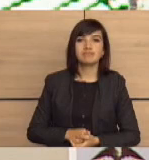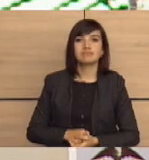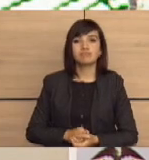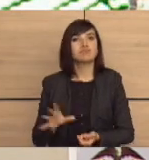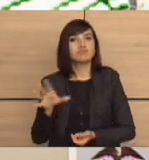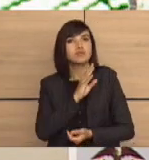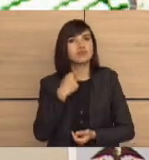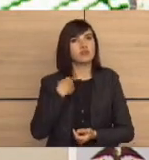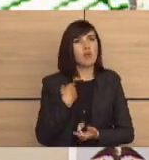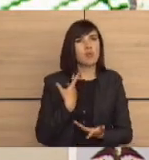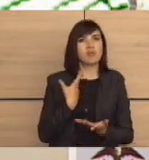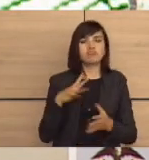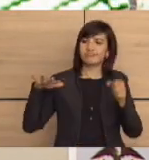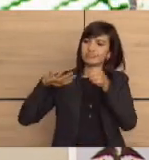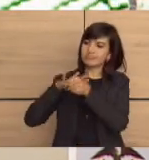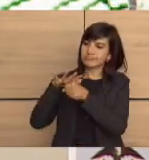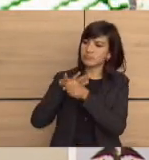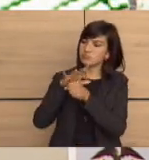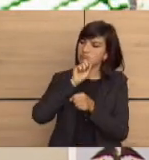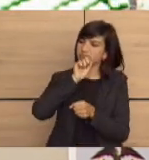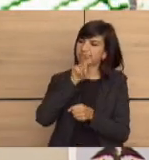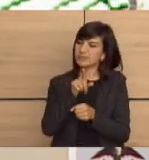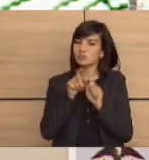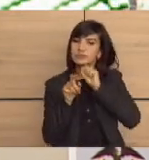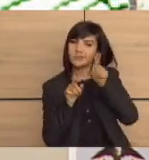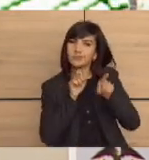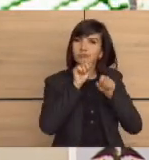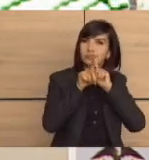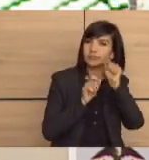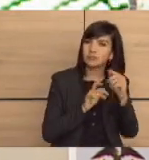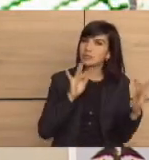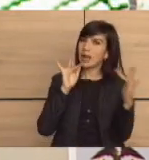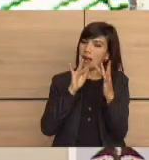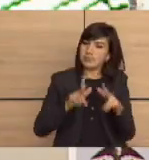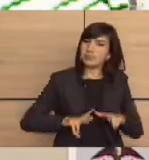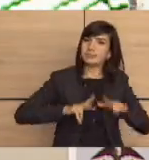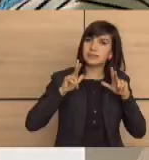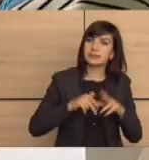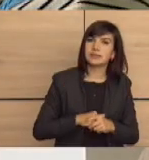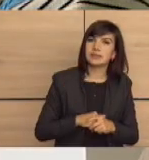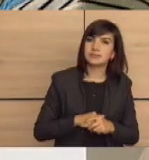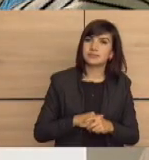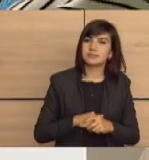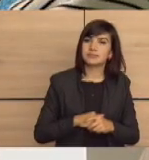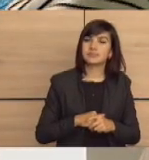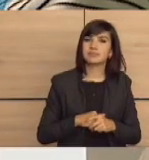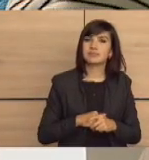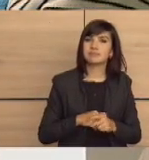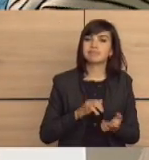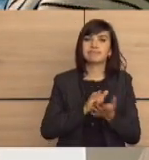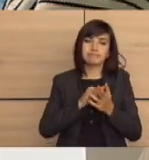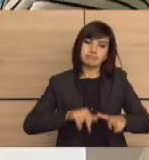preguntas pertinentes, pertinentes a nuestra vida y pertinentes porque encadenan una gran cantidad